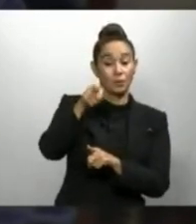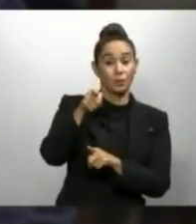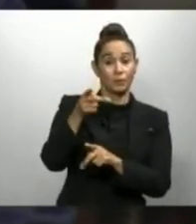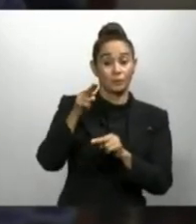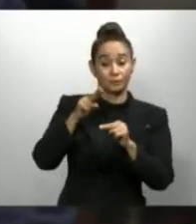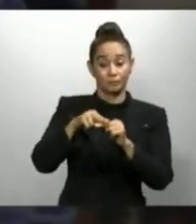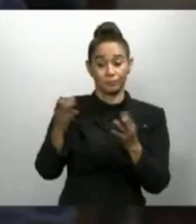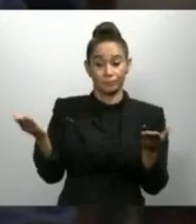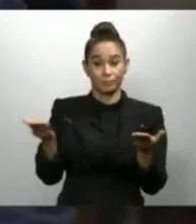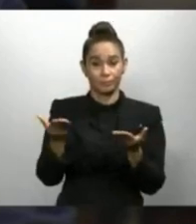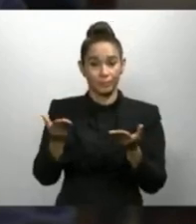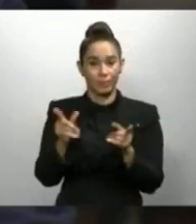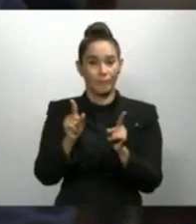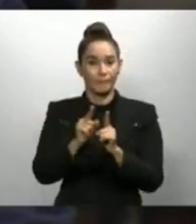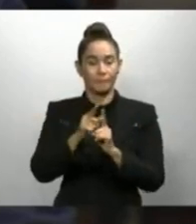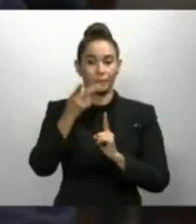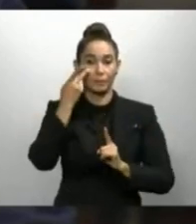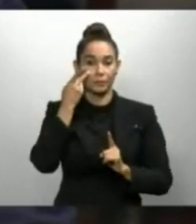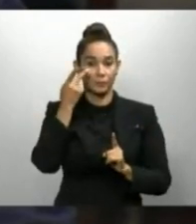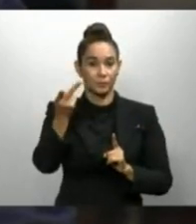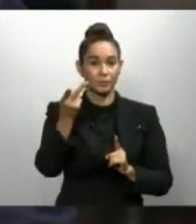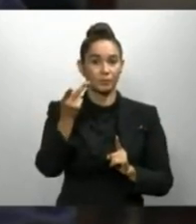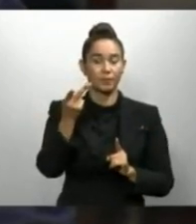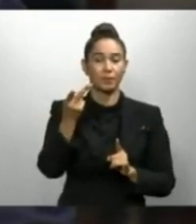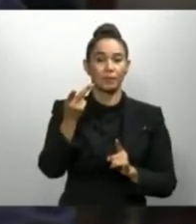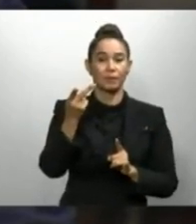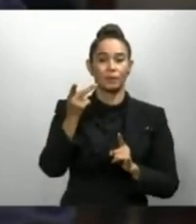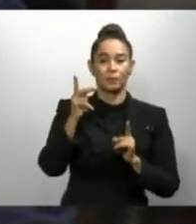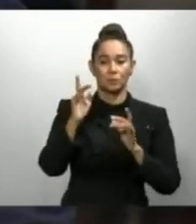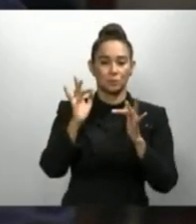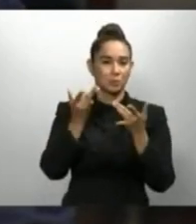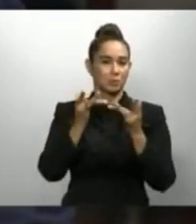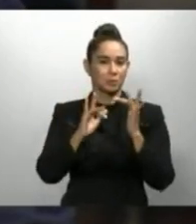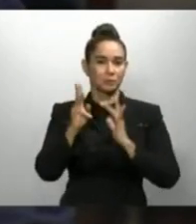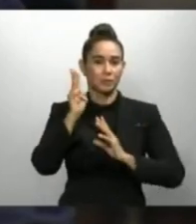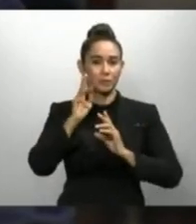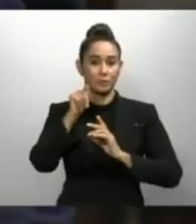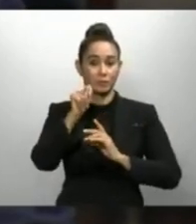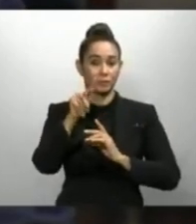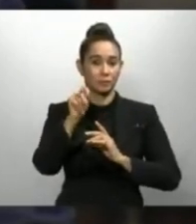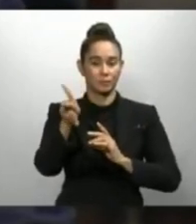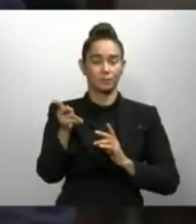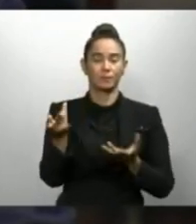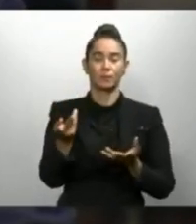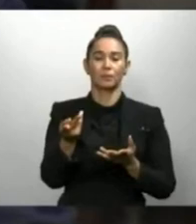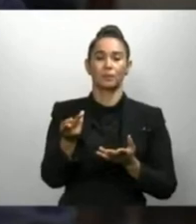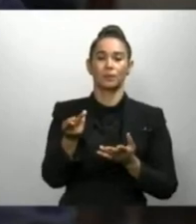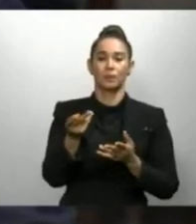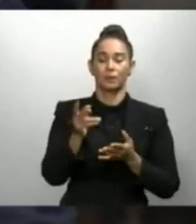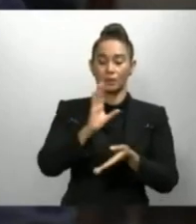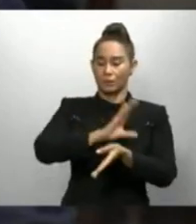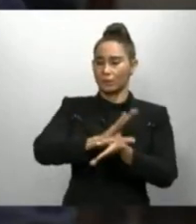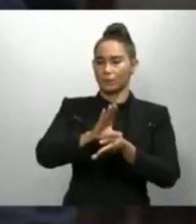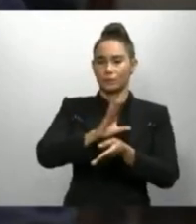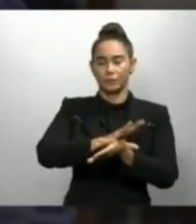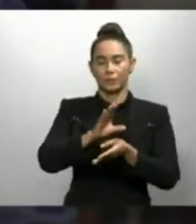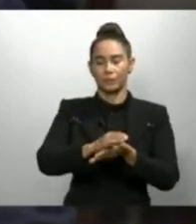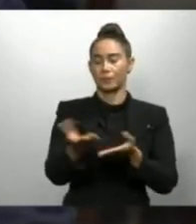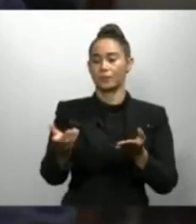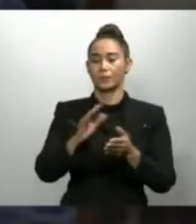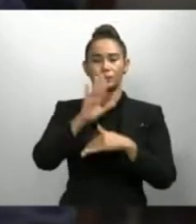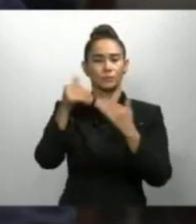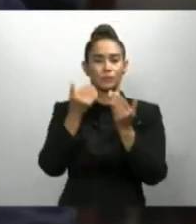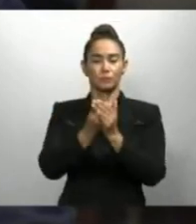aquí, como aquellos que nos siguen por las redes, por la prensa, por la televisión, desde el importador hasta